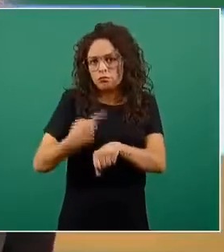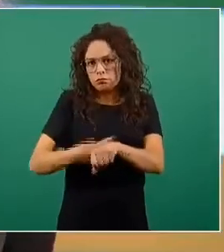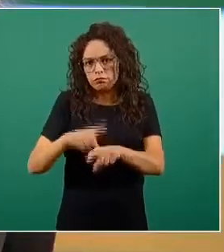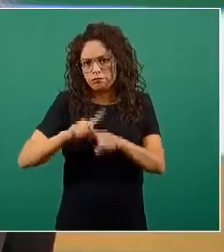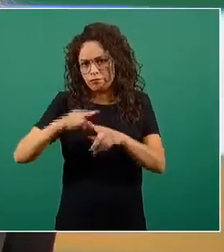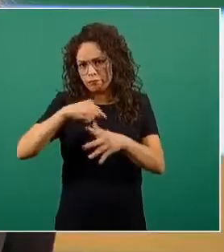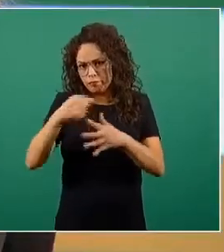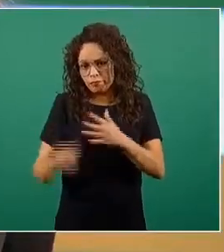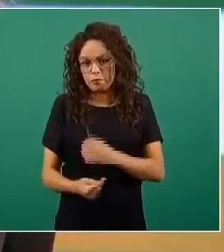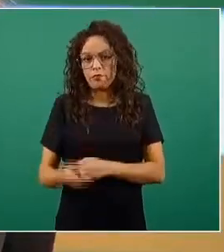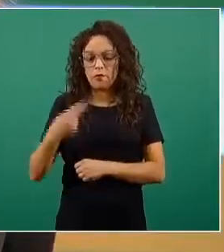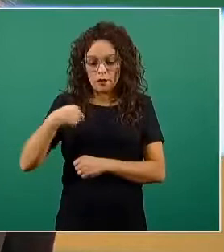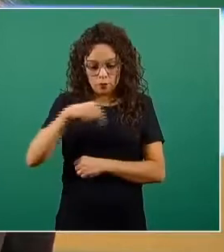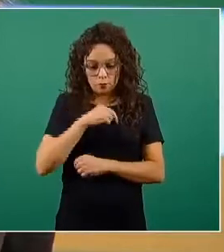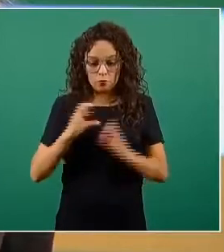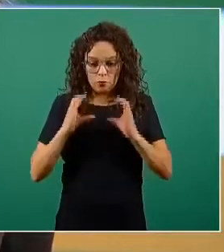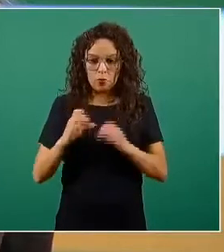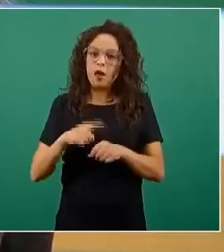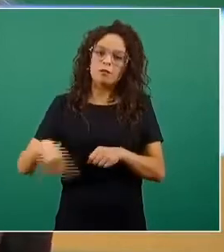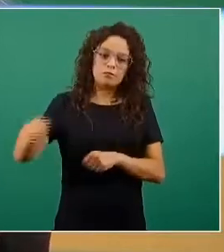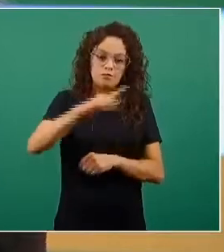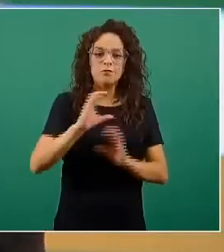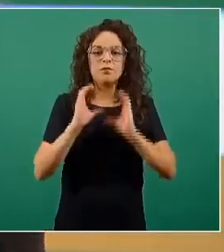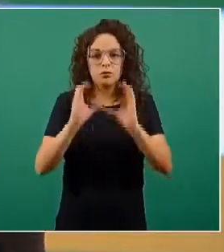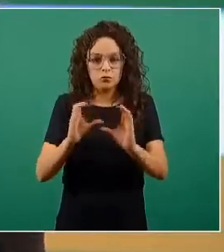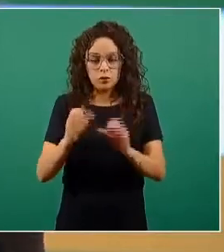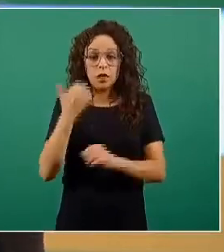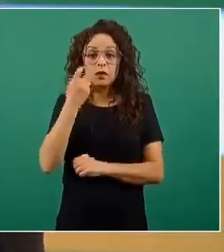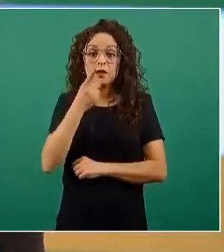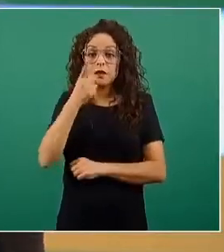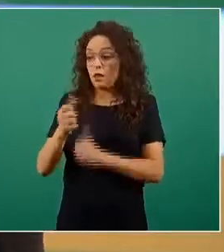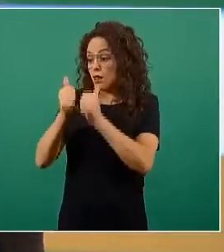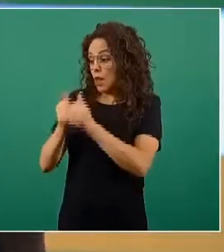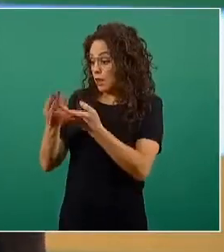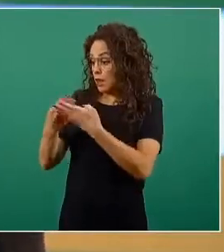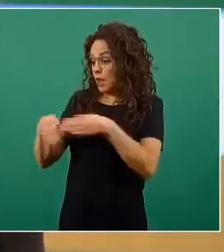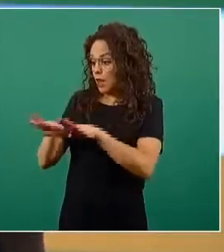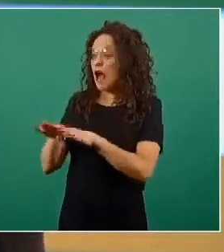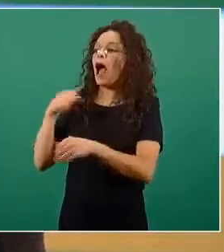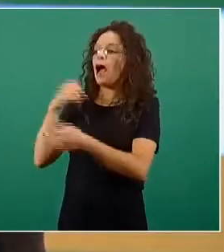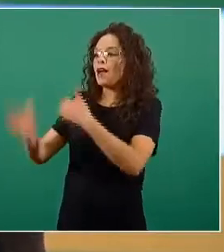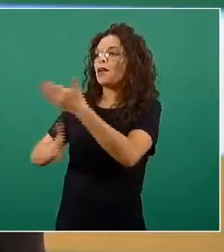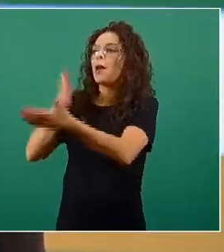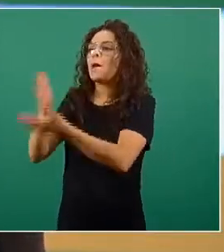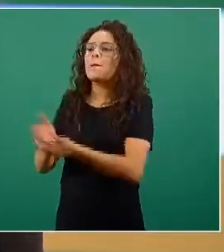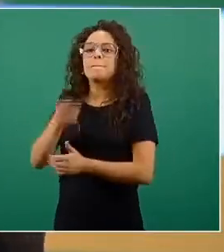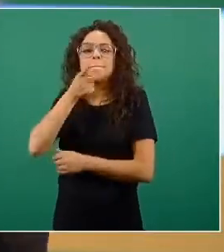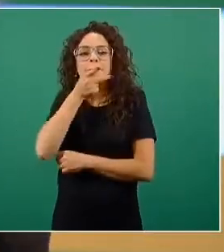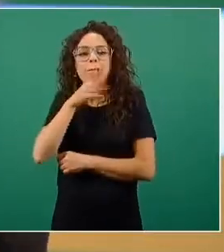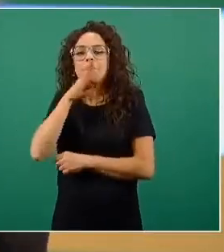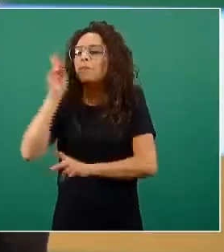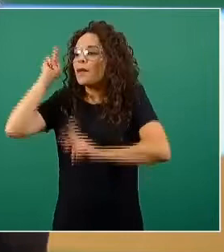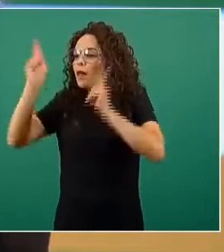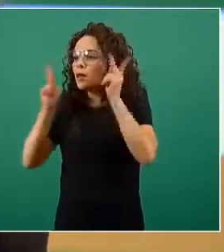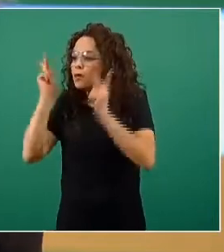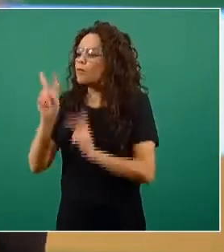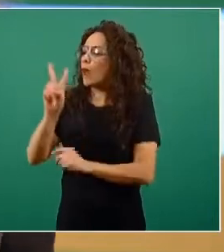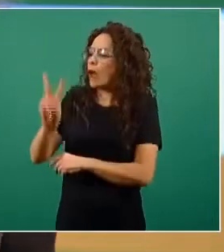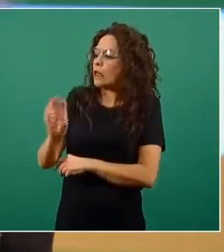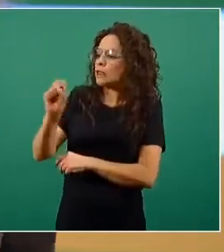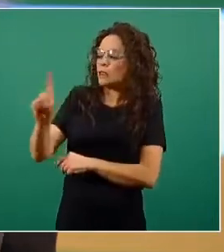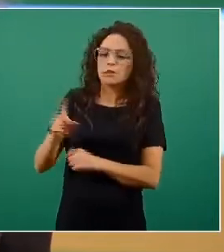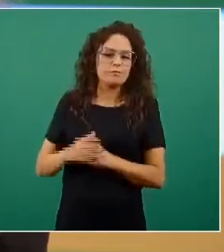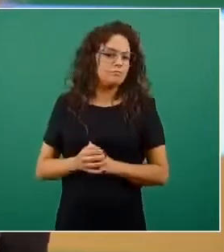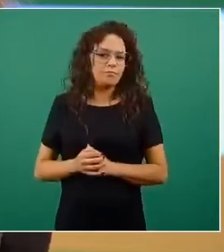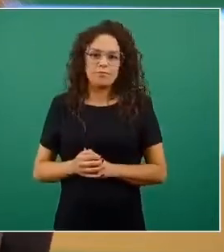cuidarlos y cuidarnos, ¿no? El estar en casa no significa el estar en casa de tus padres, ir a visitarlos cada fin de semana, en realidad es estar cada